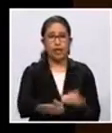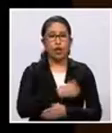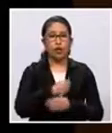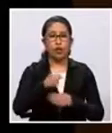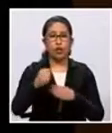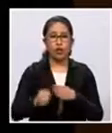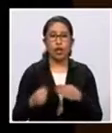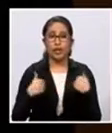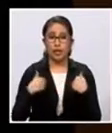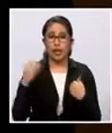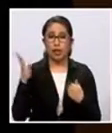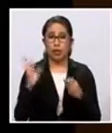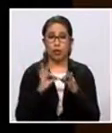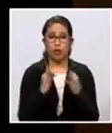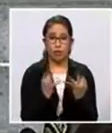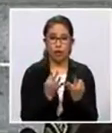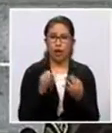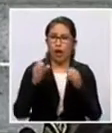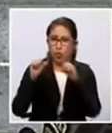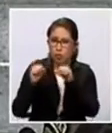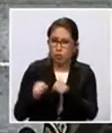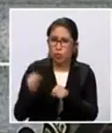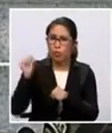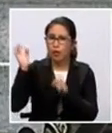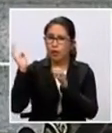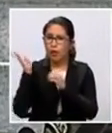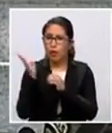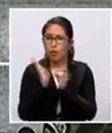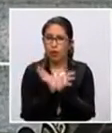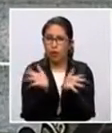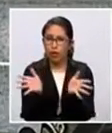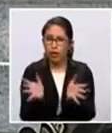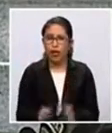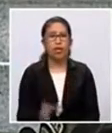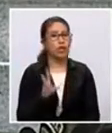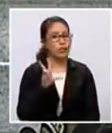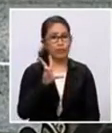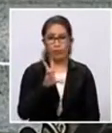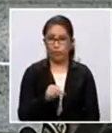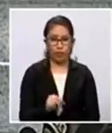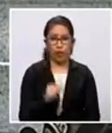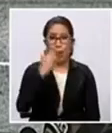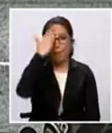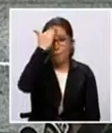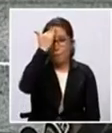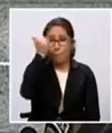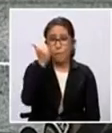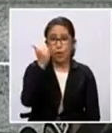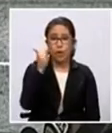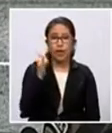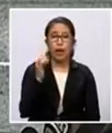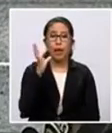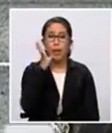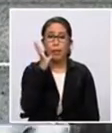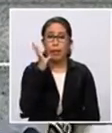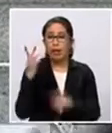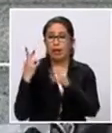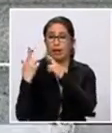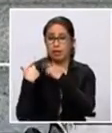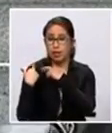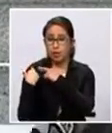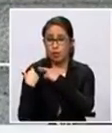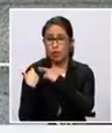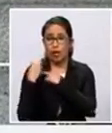bono familia. ¿Puede cobrar el bono universal? No, porque ella es la apoderada, la madre es la